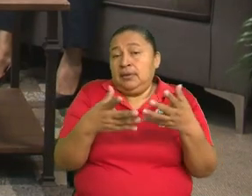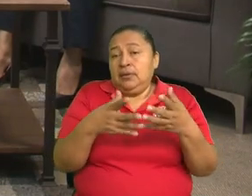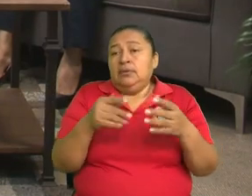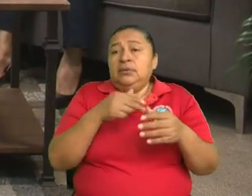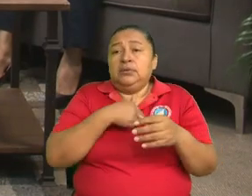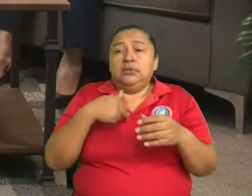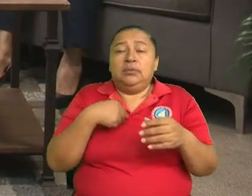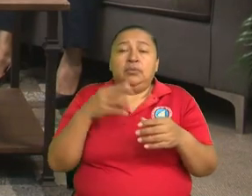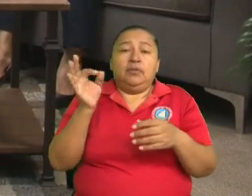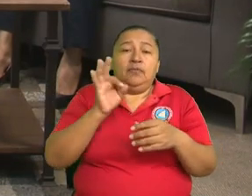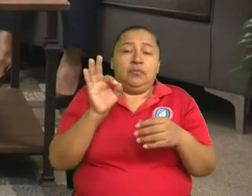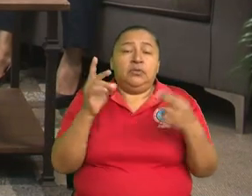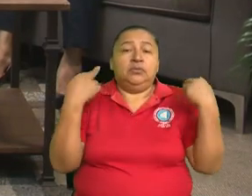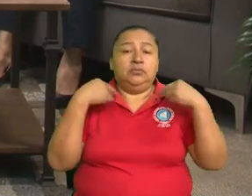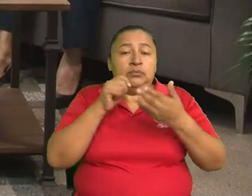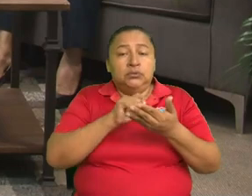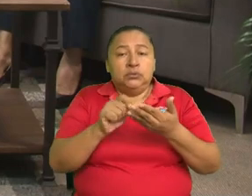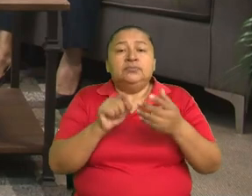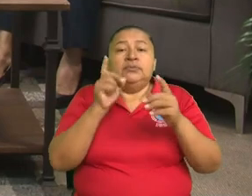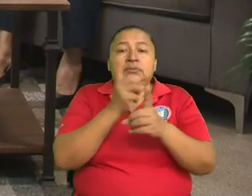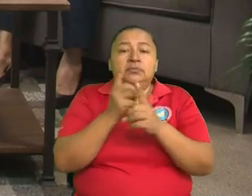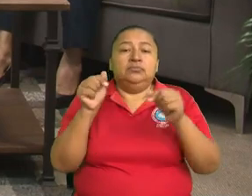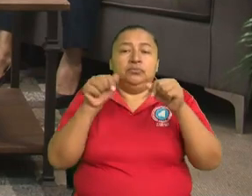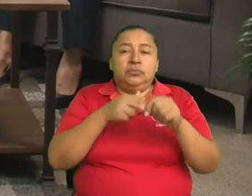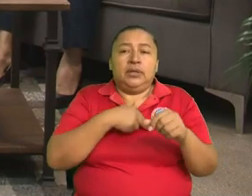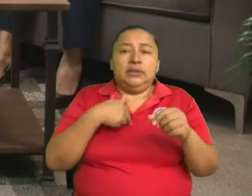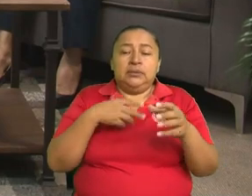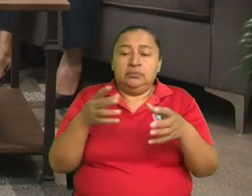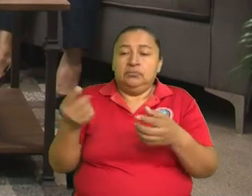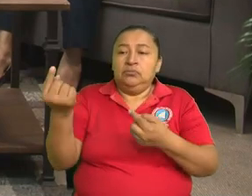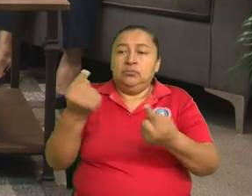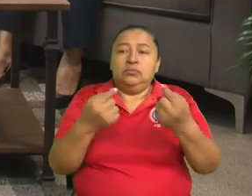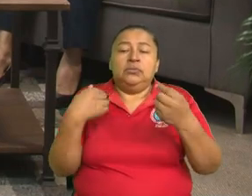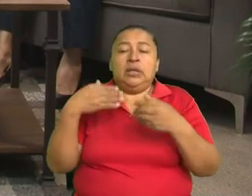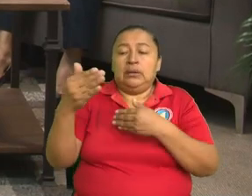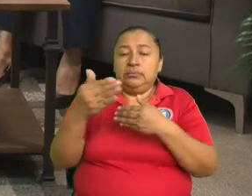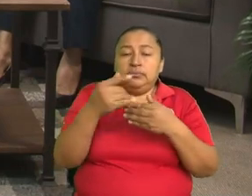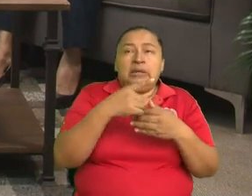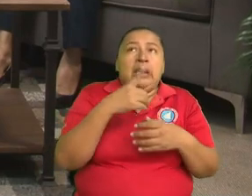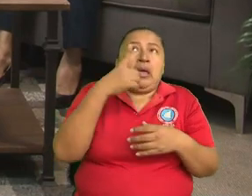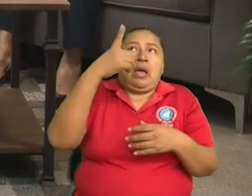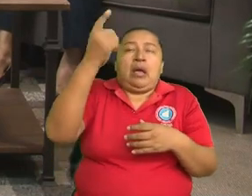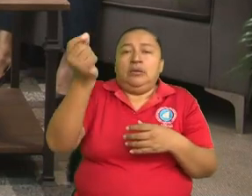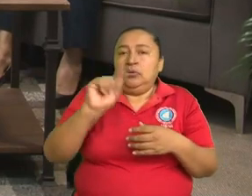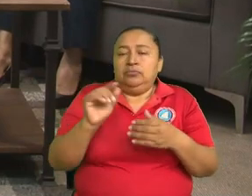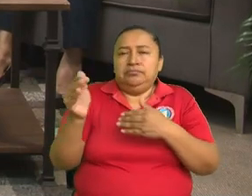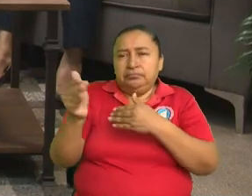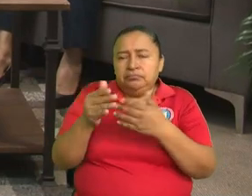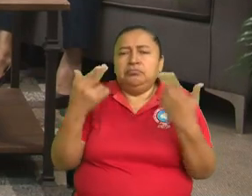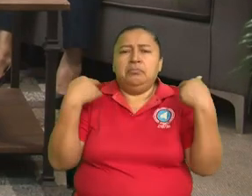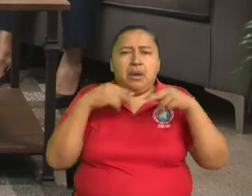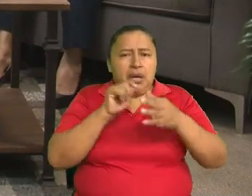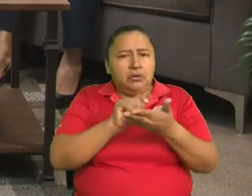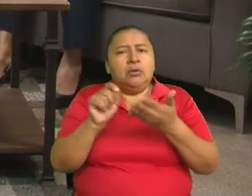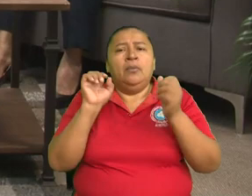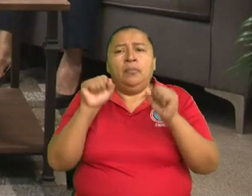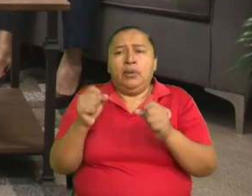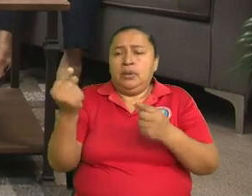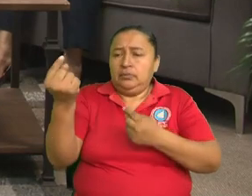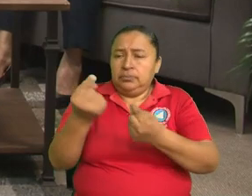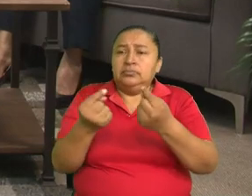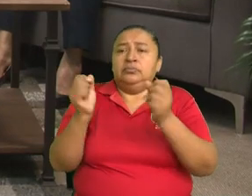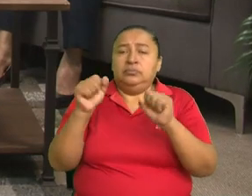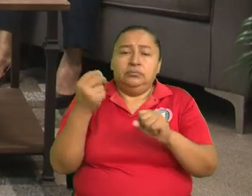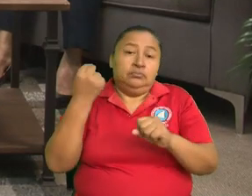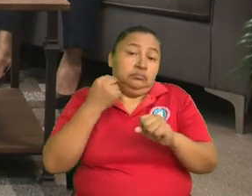hacemos nosotros de formación, de capacitación, sean en donde las distancias pues no sean tan grandes, y que el maestro pueda